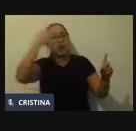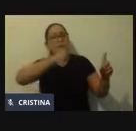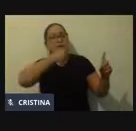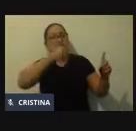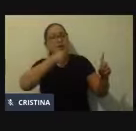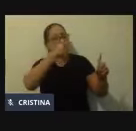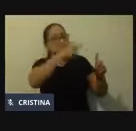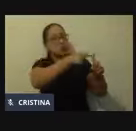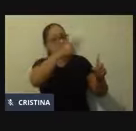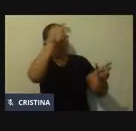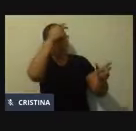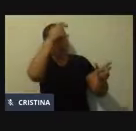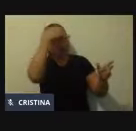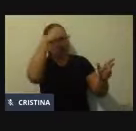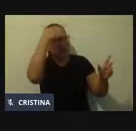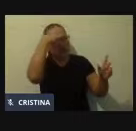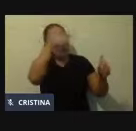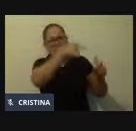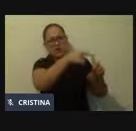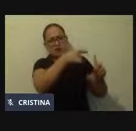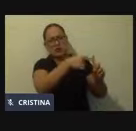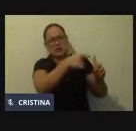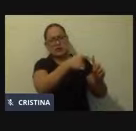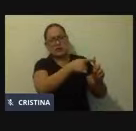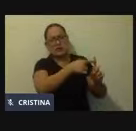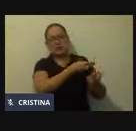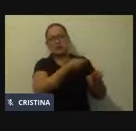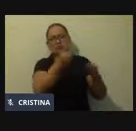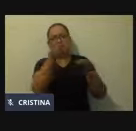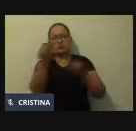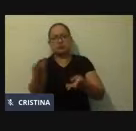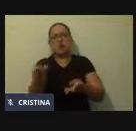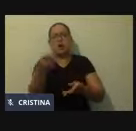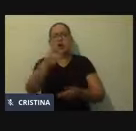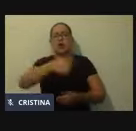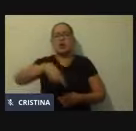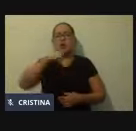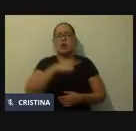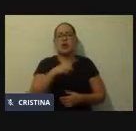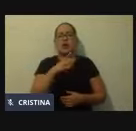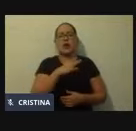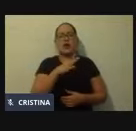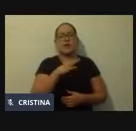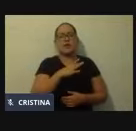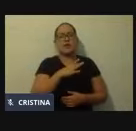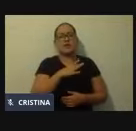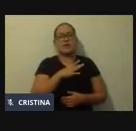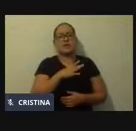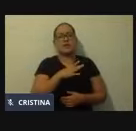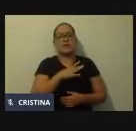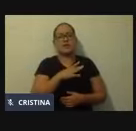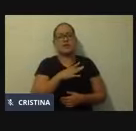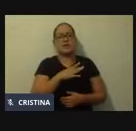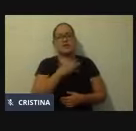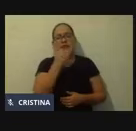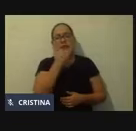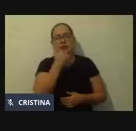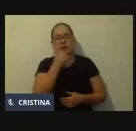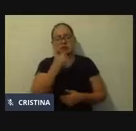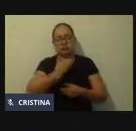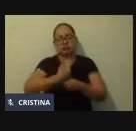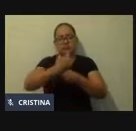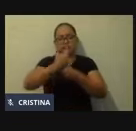recomendación, pero entonces el otro, y filtraban las decisiones por muchos, ahí se está cayendo como mi teléfono,